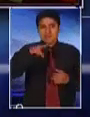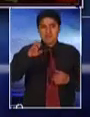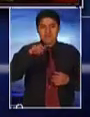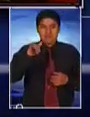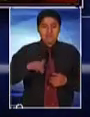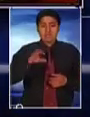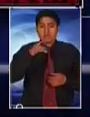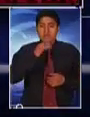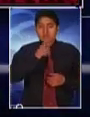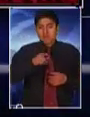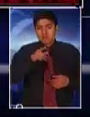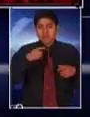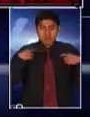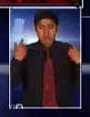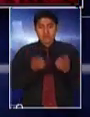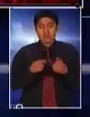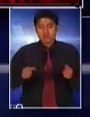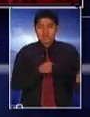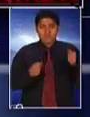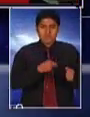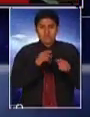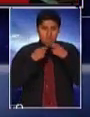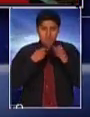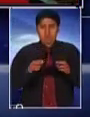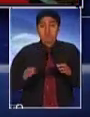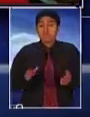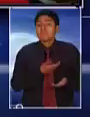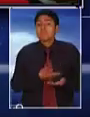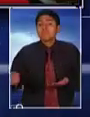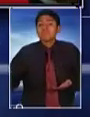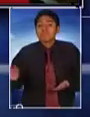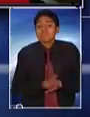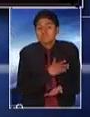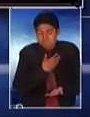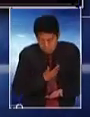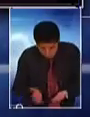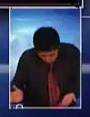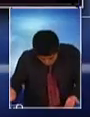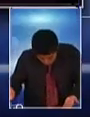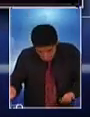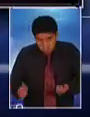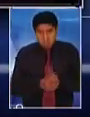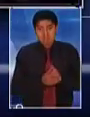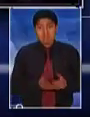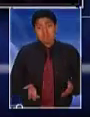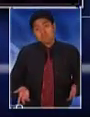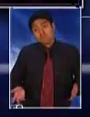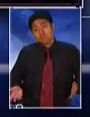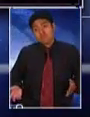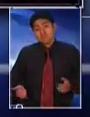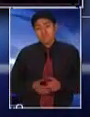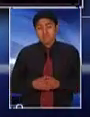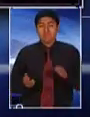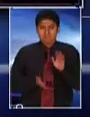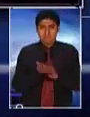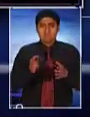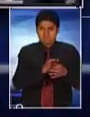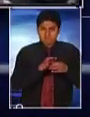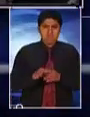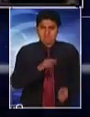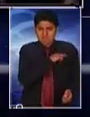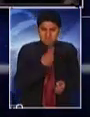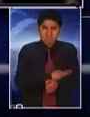Nelly Cuadros, la congresista por Fuerza Popular, tampoco brilló por su ausencia. Hay que estar más unidos. Hagamos